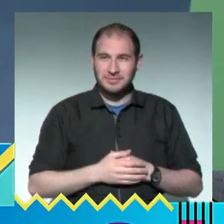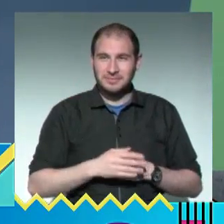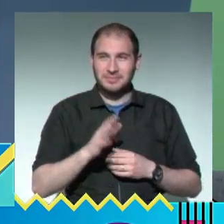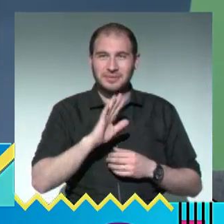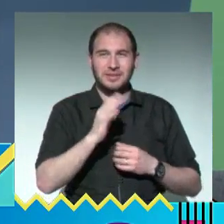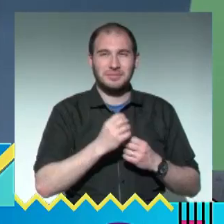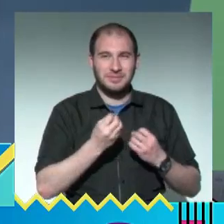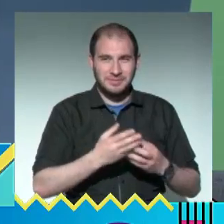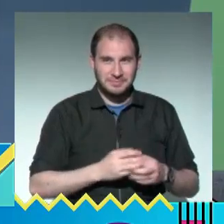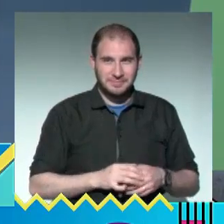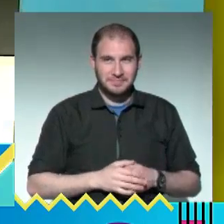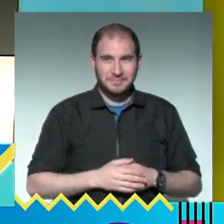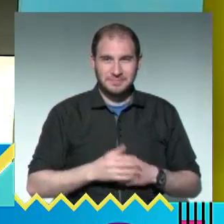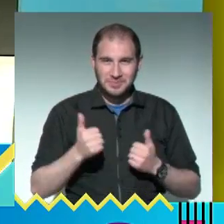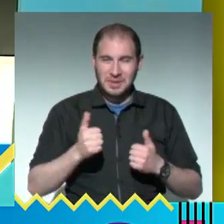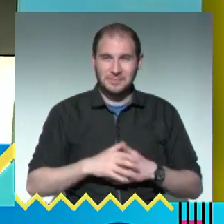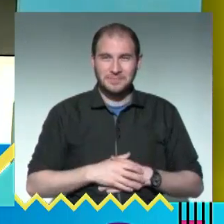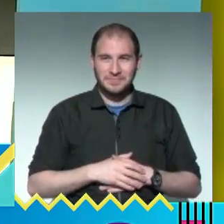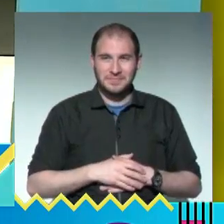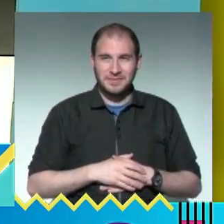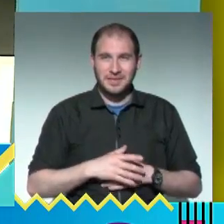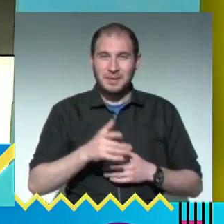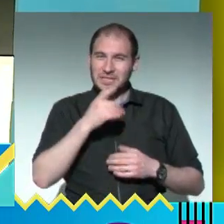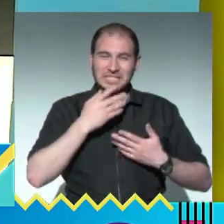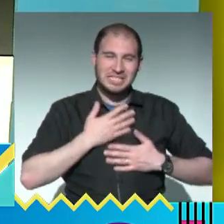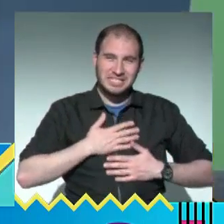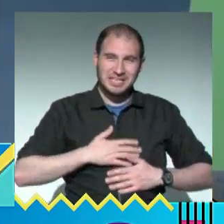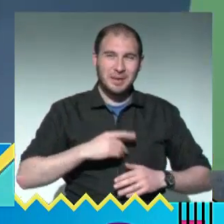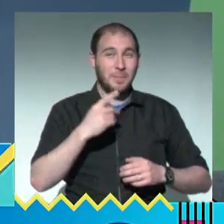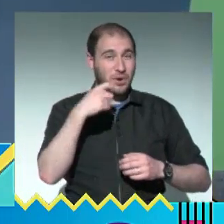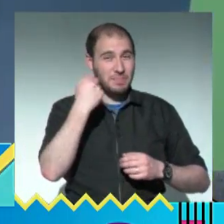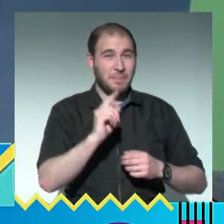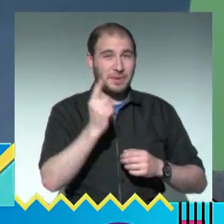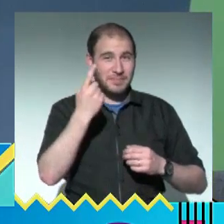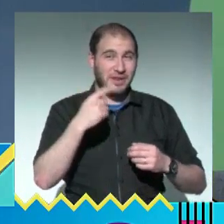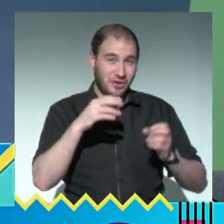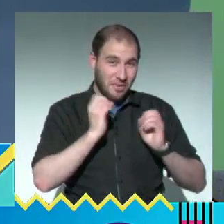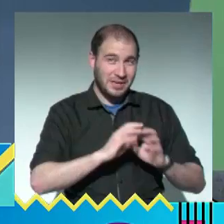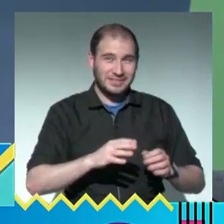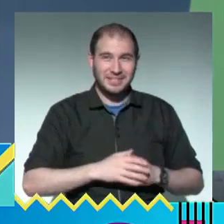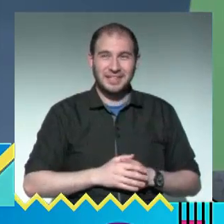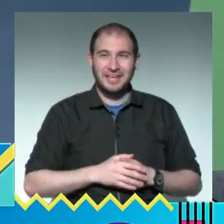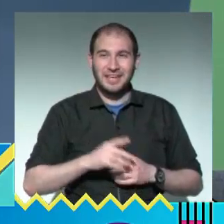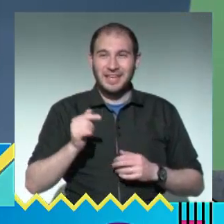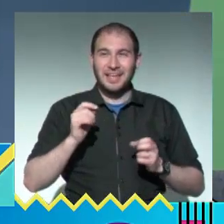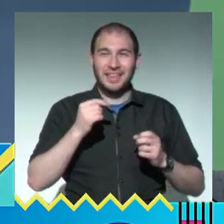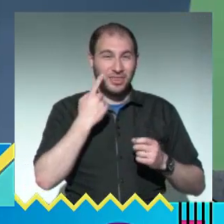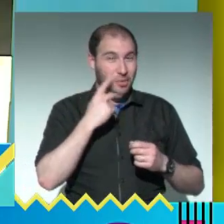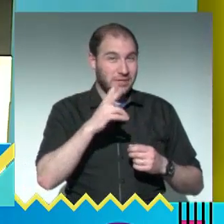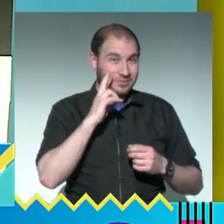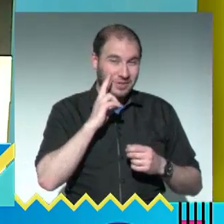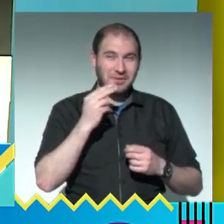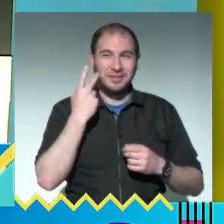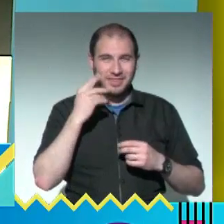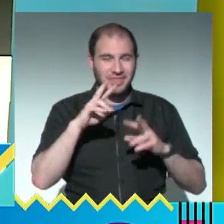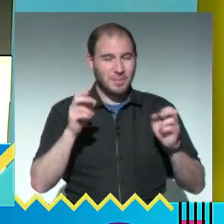Hola, ¿cómo va, Fernanda? Bien, todo bien. Bueno, relájese porque... Primer programa, ¿qué programa para arrancar, digamos? Pedazo de presupuesto tema. 2019.